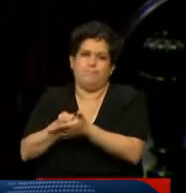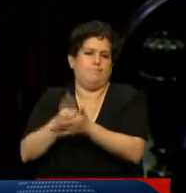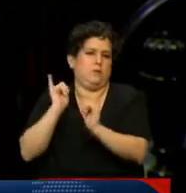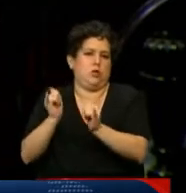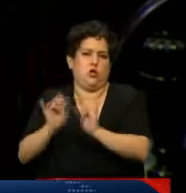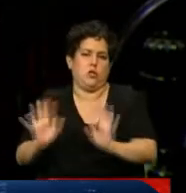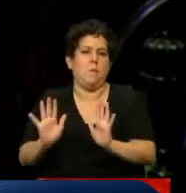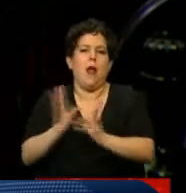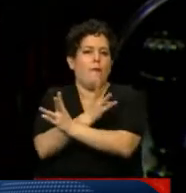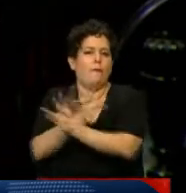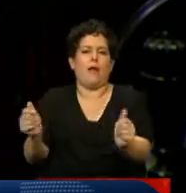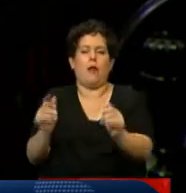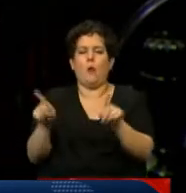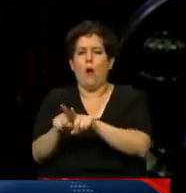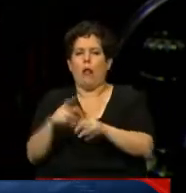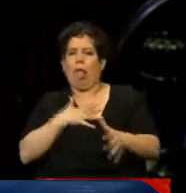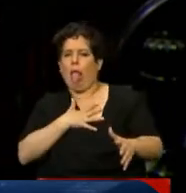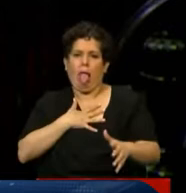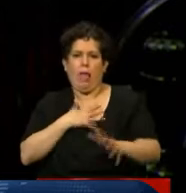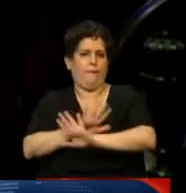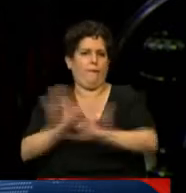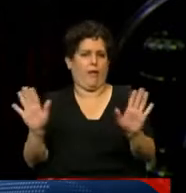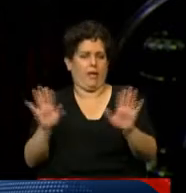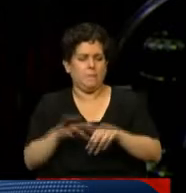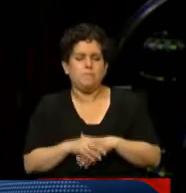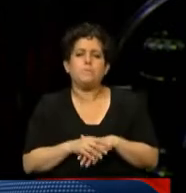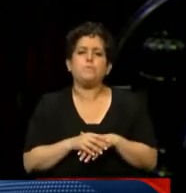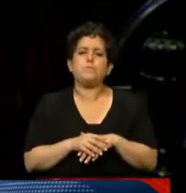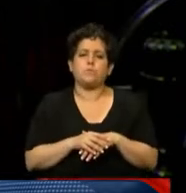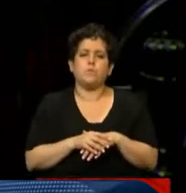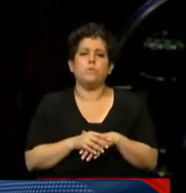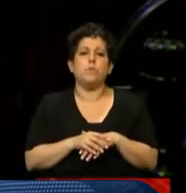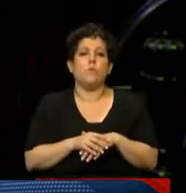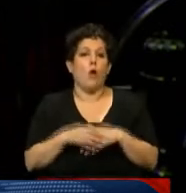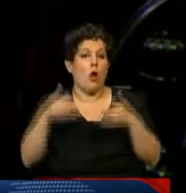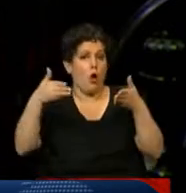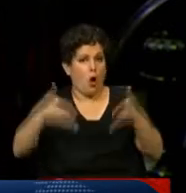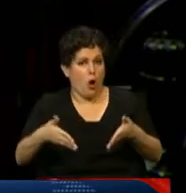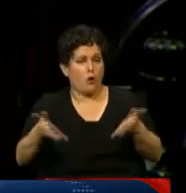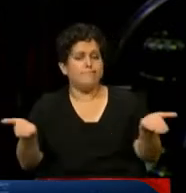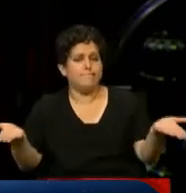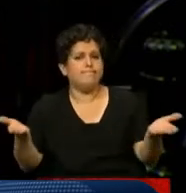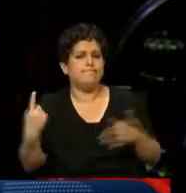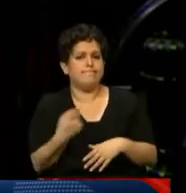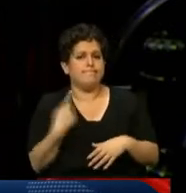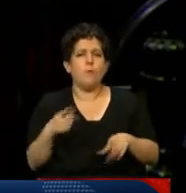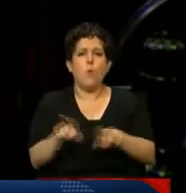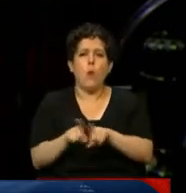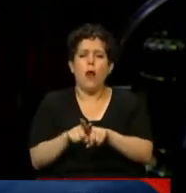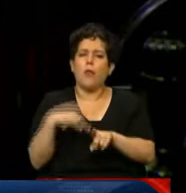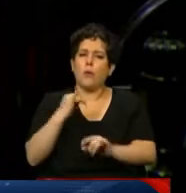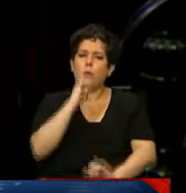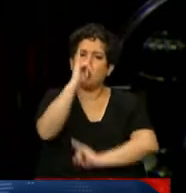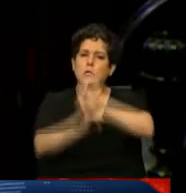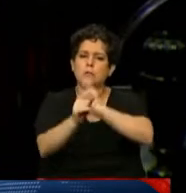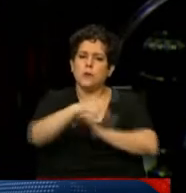A su vez, en el presente nos exige despejar incertidumbres.